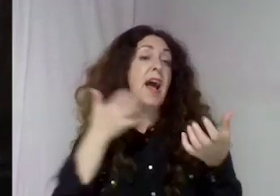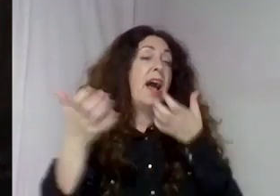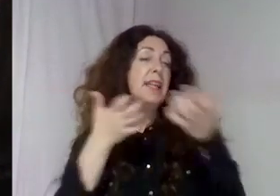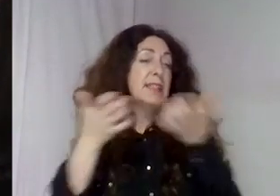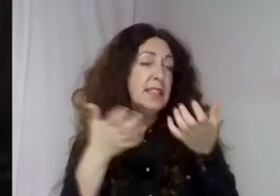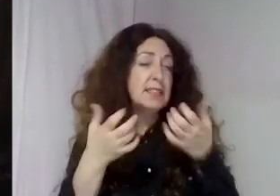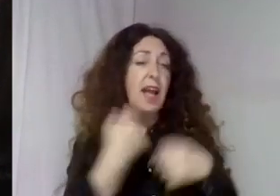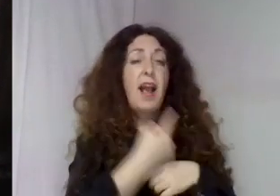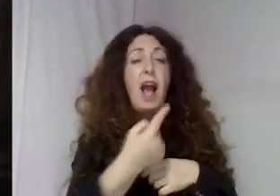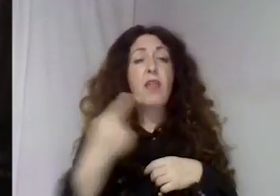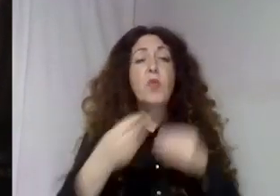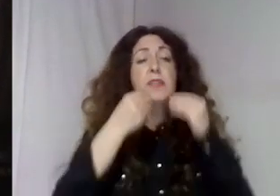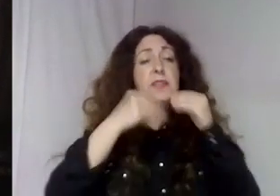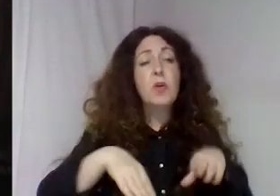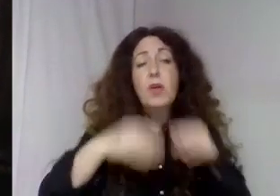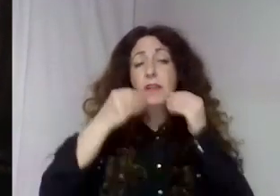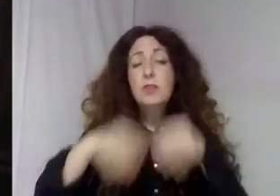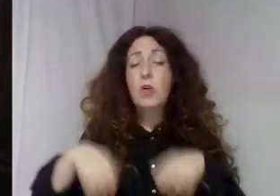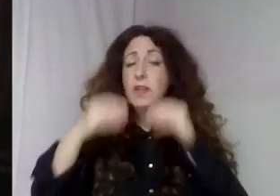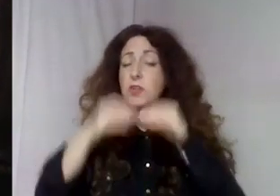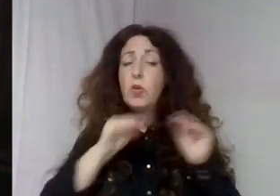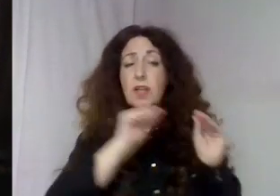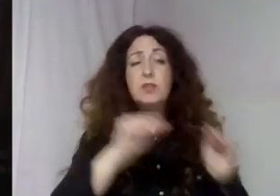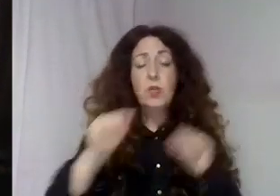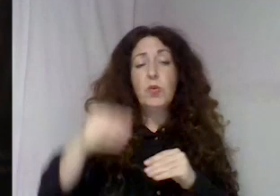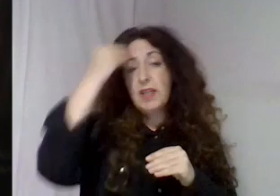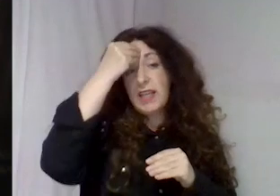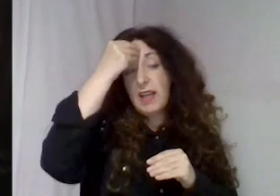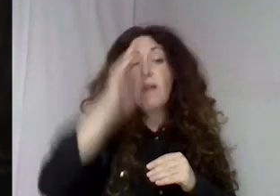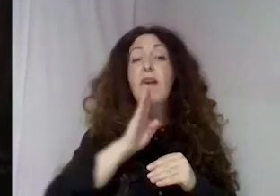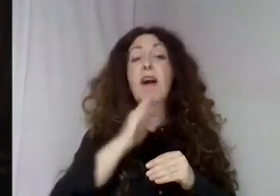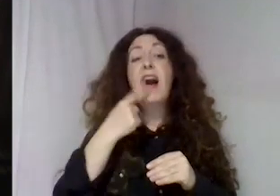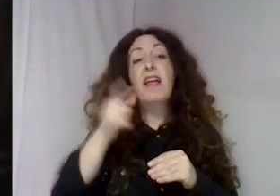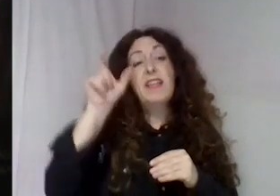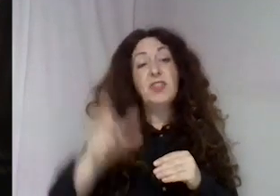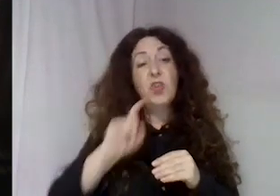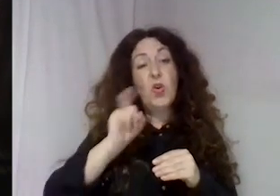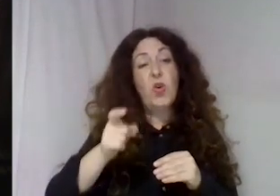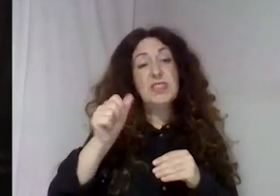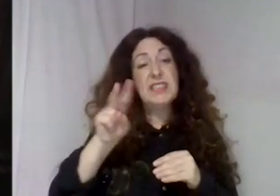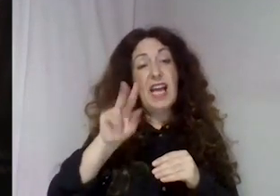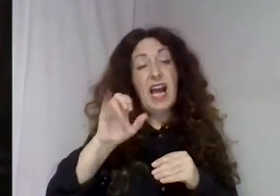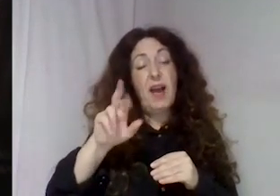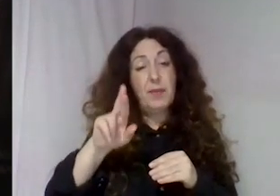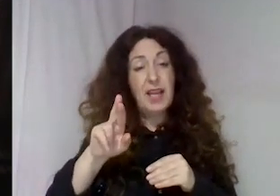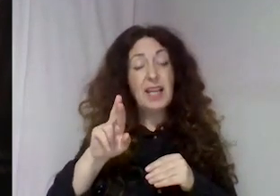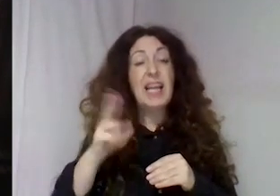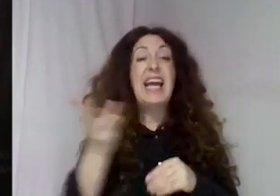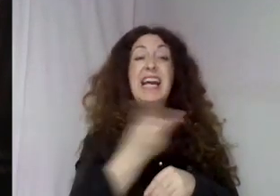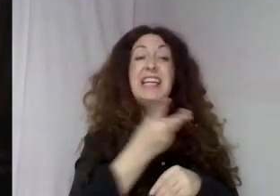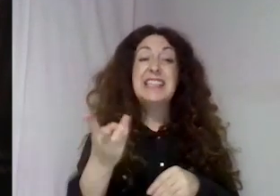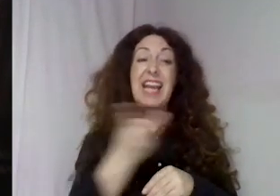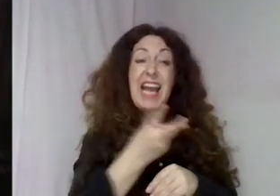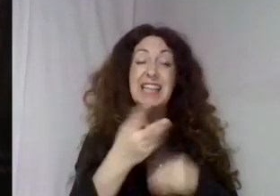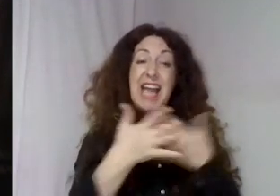transversal de esta segunda mitad del siglo XX en la que todo se ha vuelto patas arriba para entendernos. La